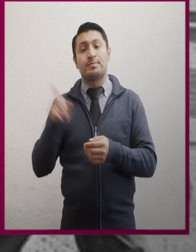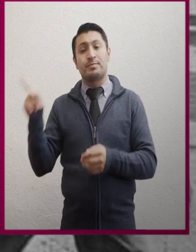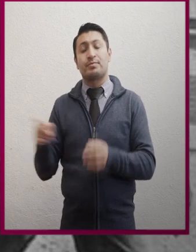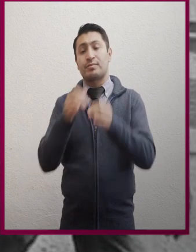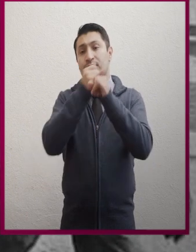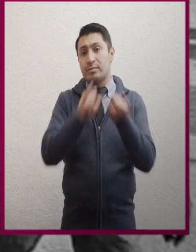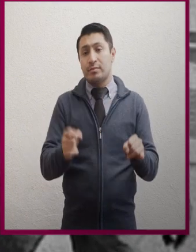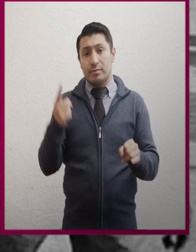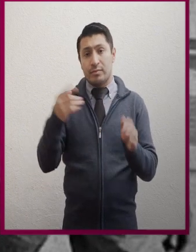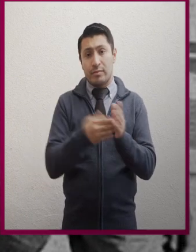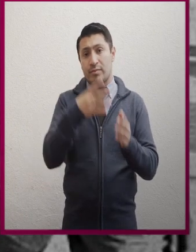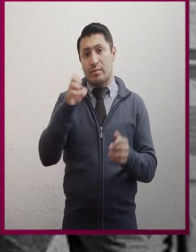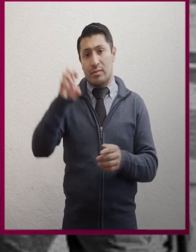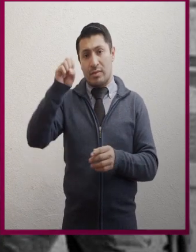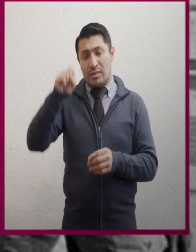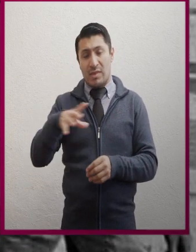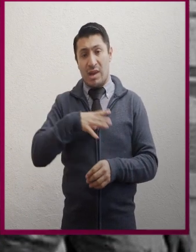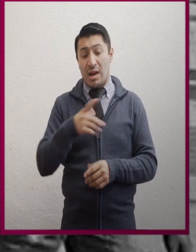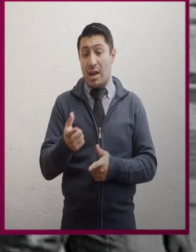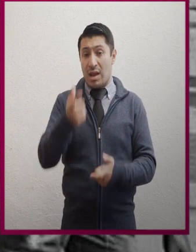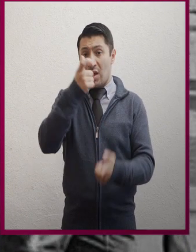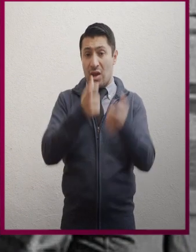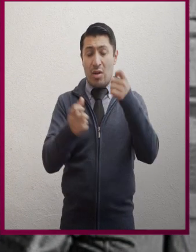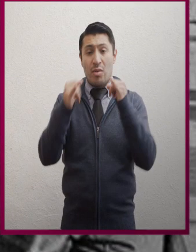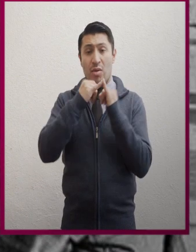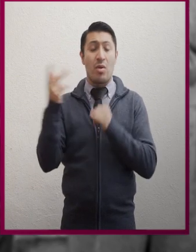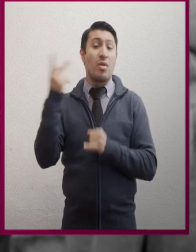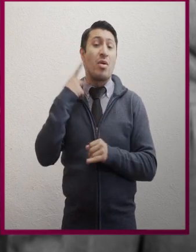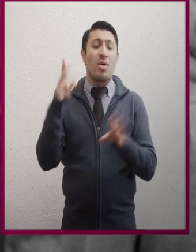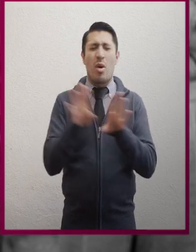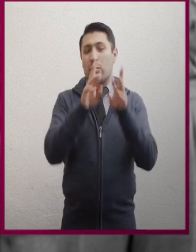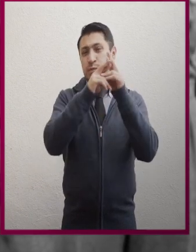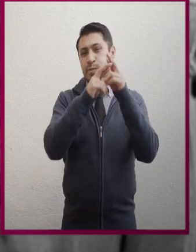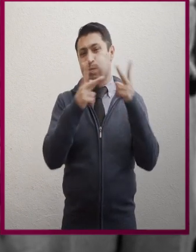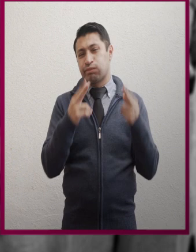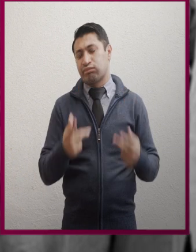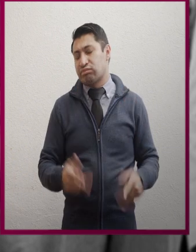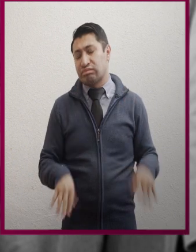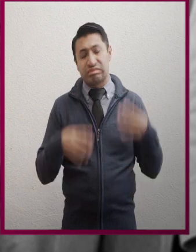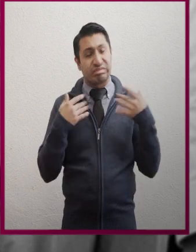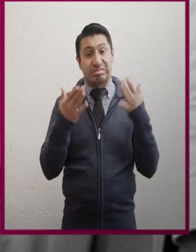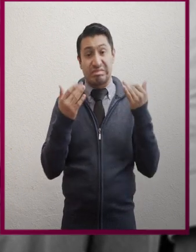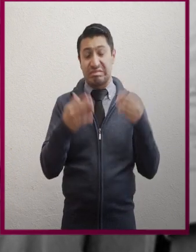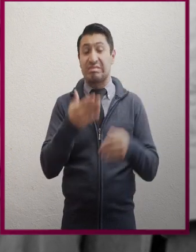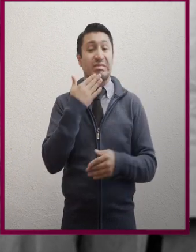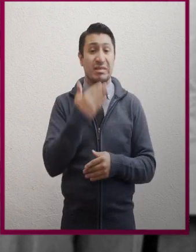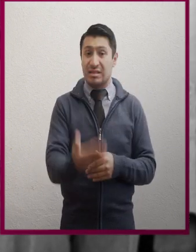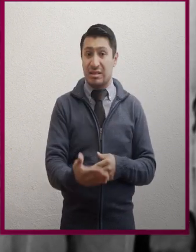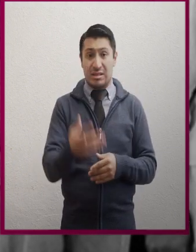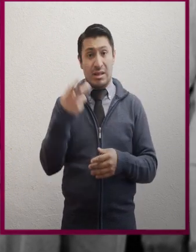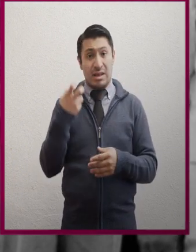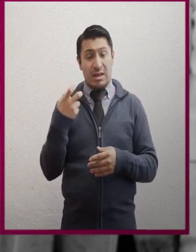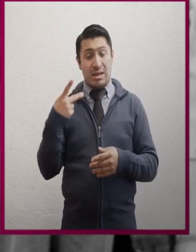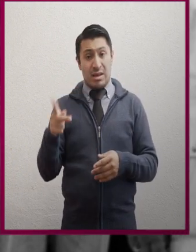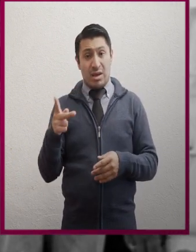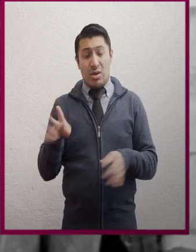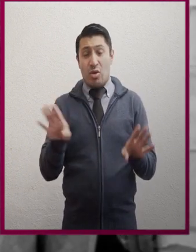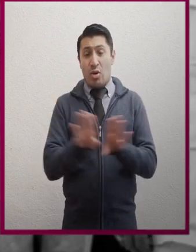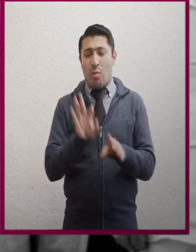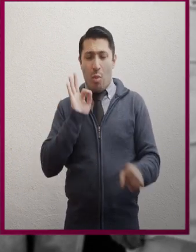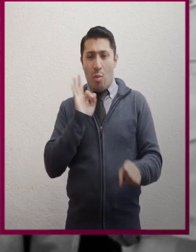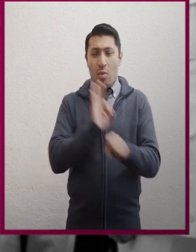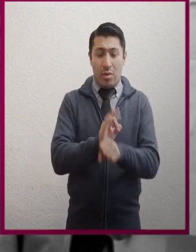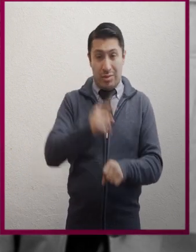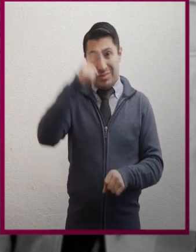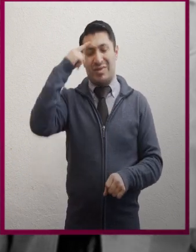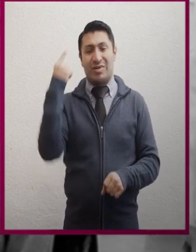en 1960. Su economía e instituciones políticas estaban hechas pedazos y con su tradición represiva y